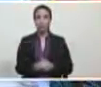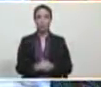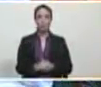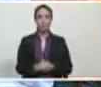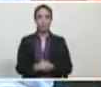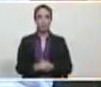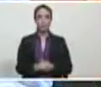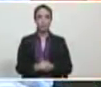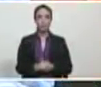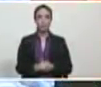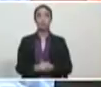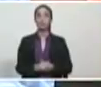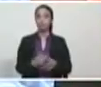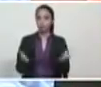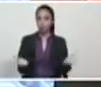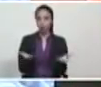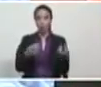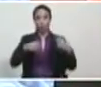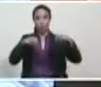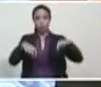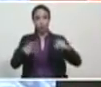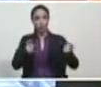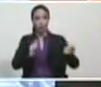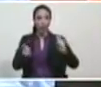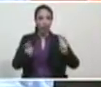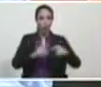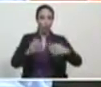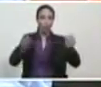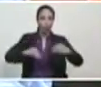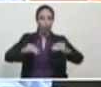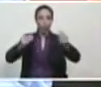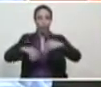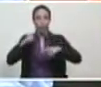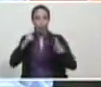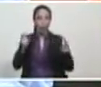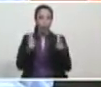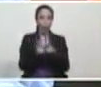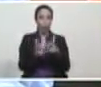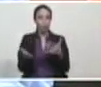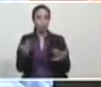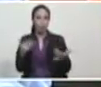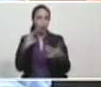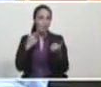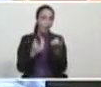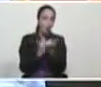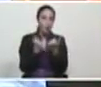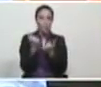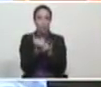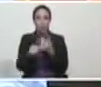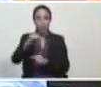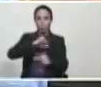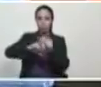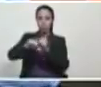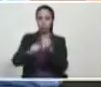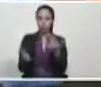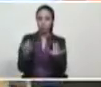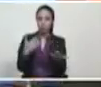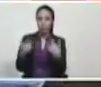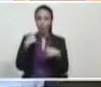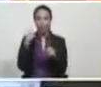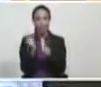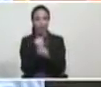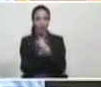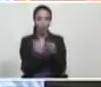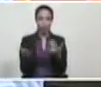Listo. Ahora tenemos que sentarnos, llegar a acuerdos, apoyarnos mutuamente, trabajar por